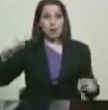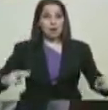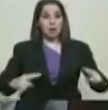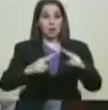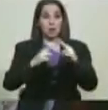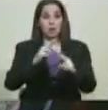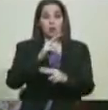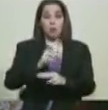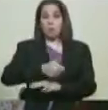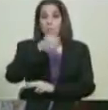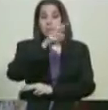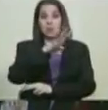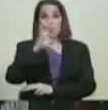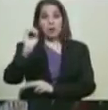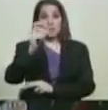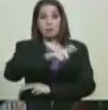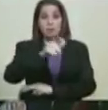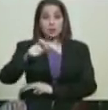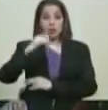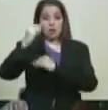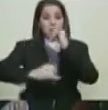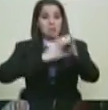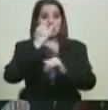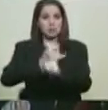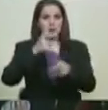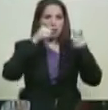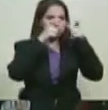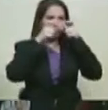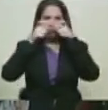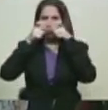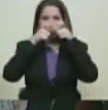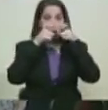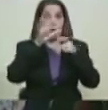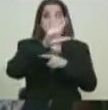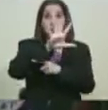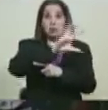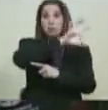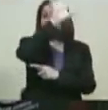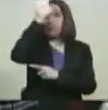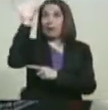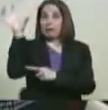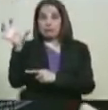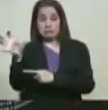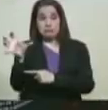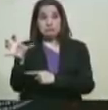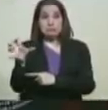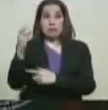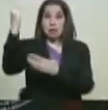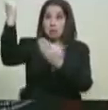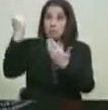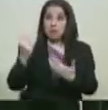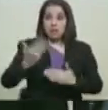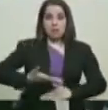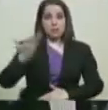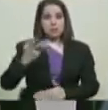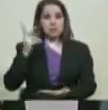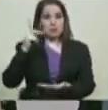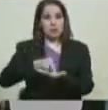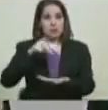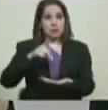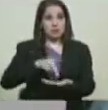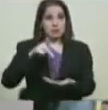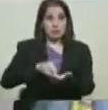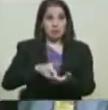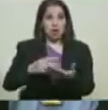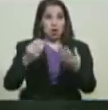con más de 40 representantes internacionales de los 5 continentes que estarán participando en estas importantes elecciones